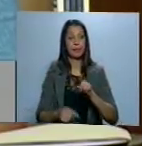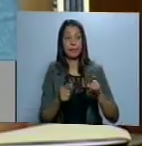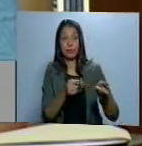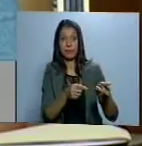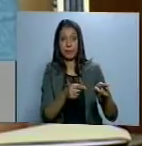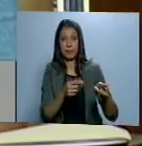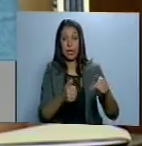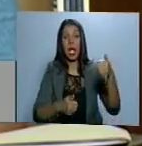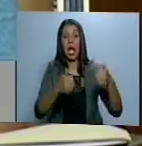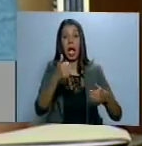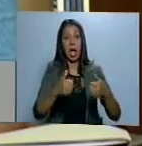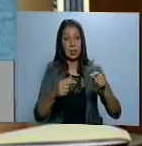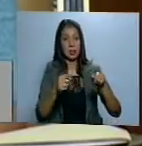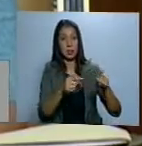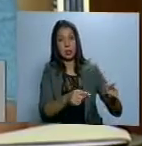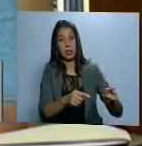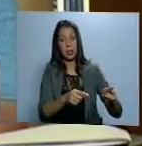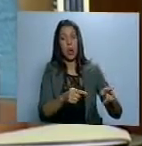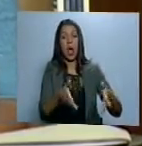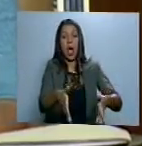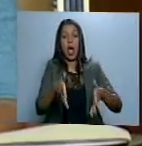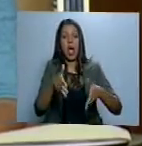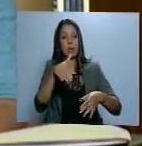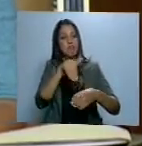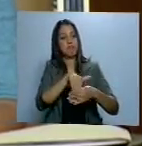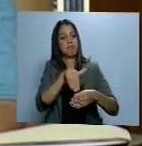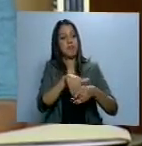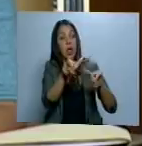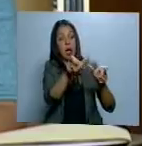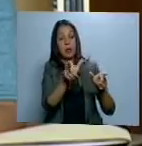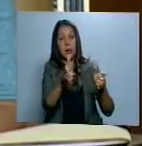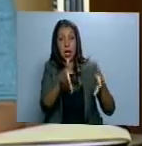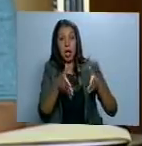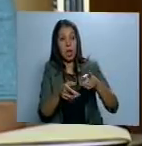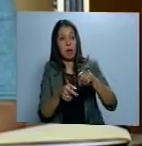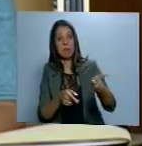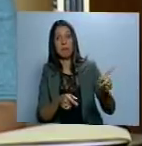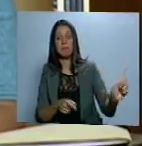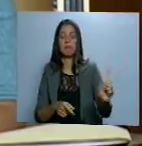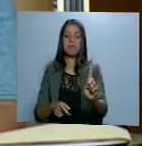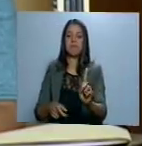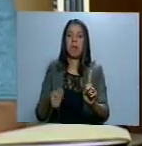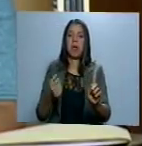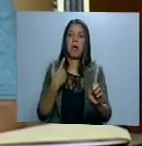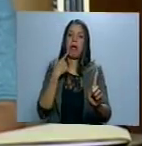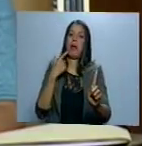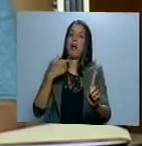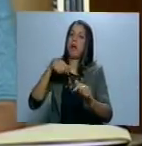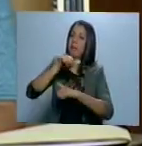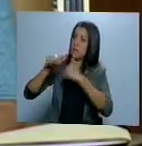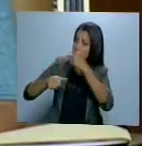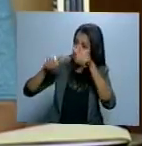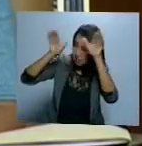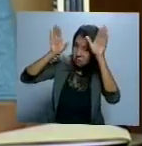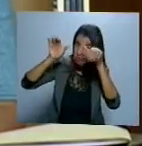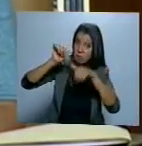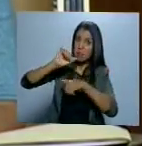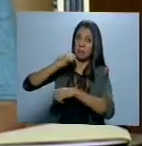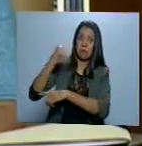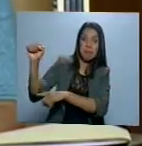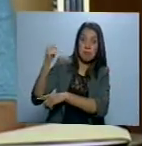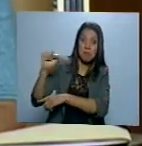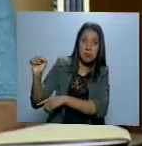había resultado electo se negó a reconocer al poder